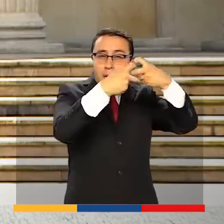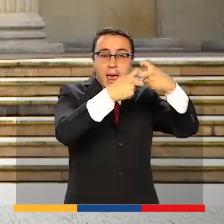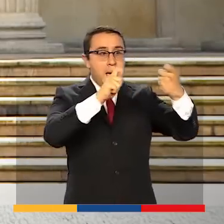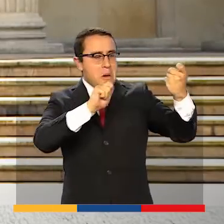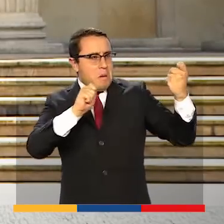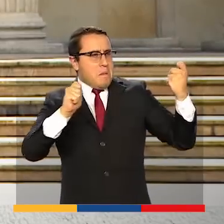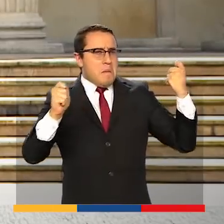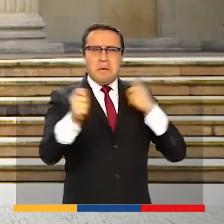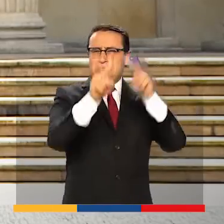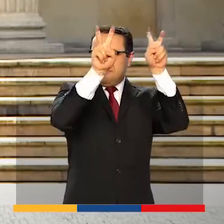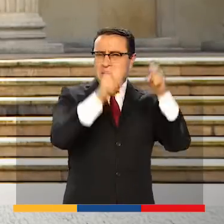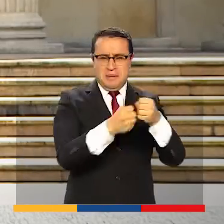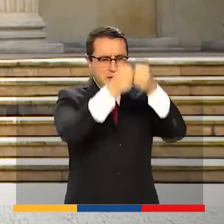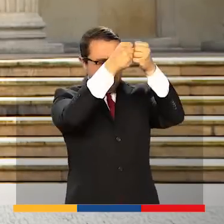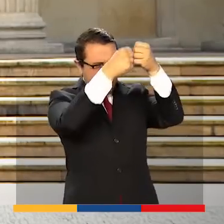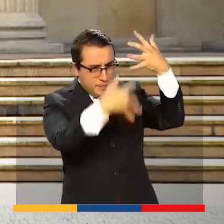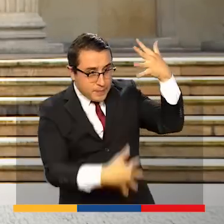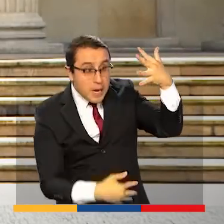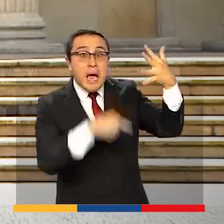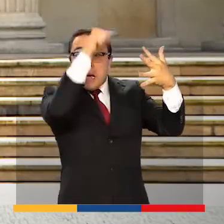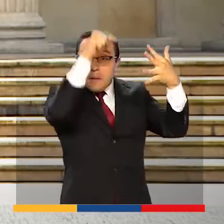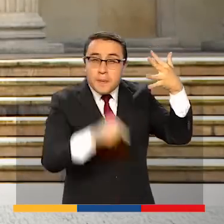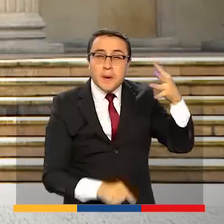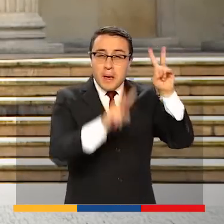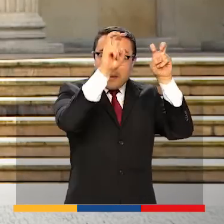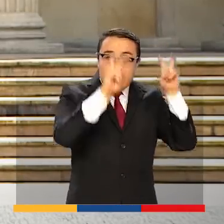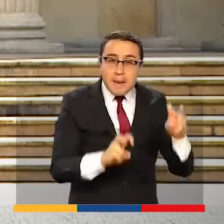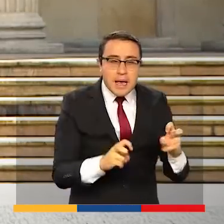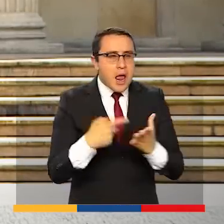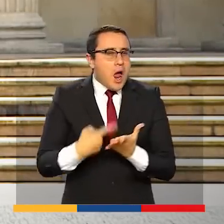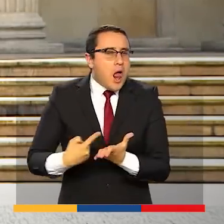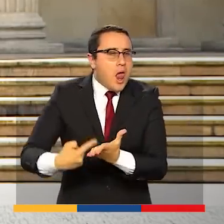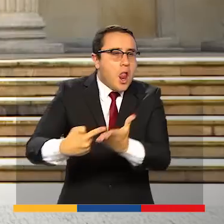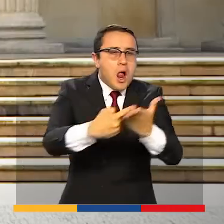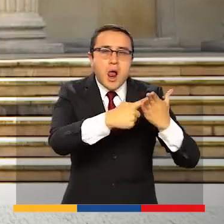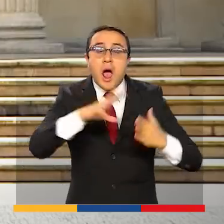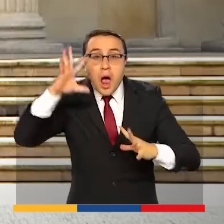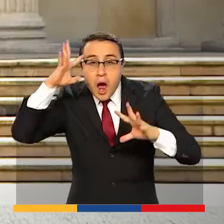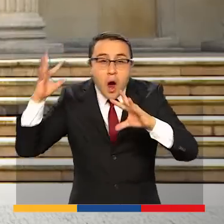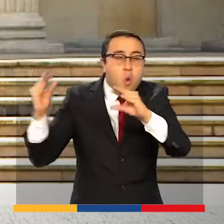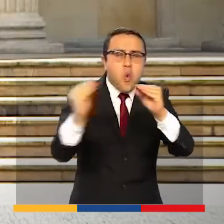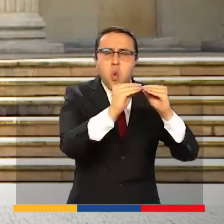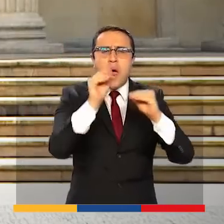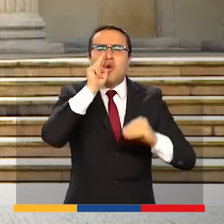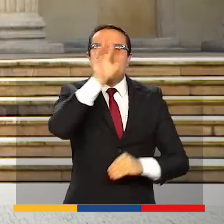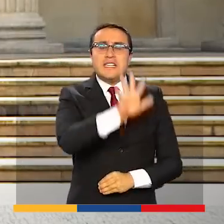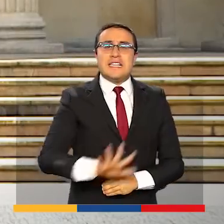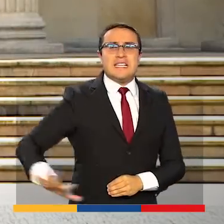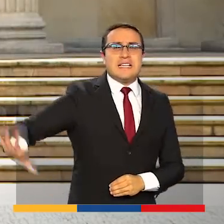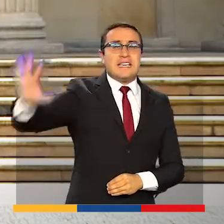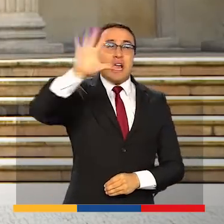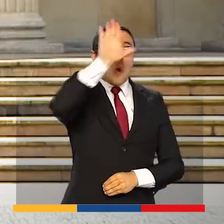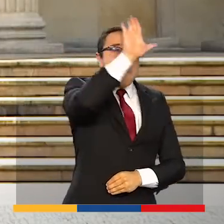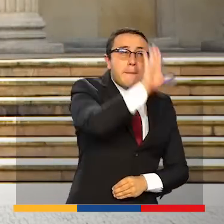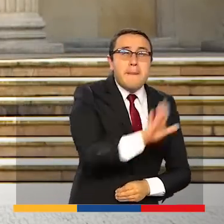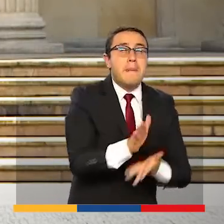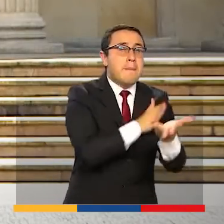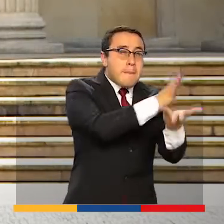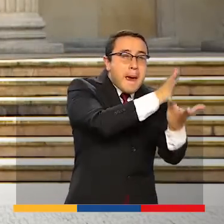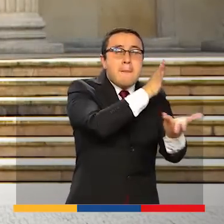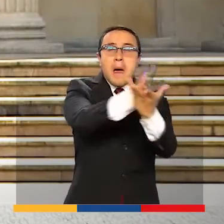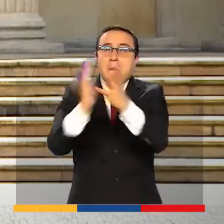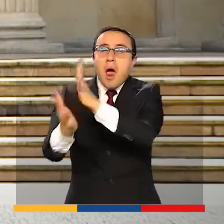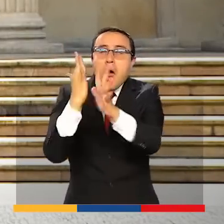otros muchos temas que estarán en el centro de este diálogo conjunto nacional y regional.